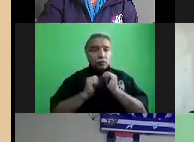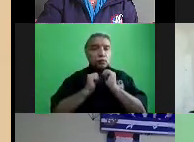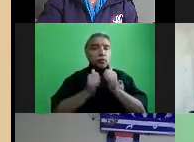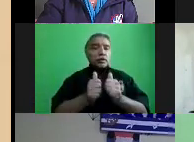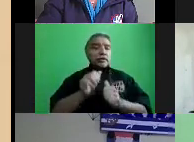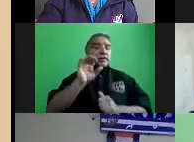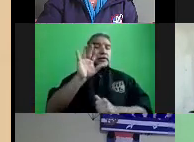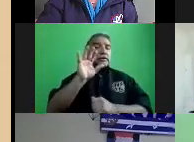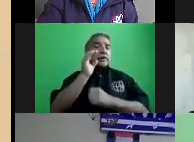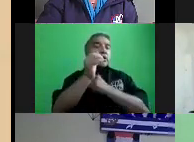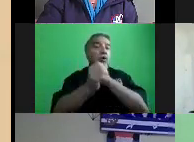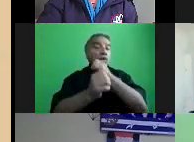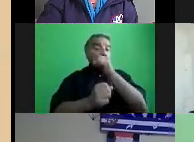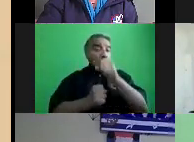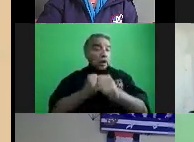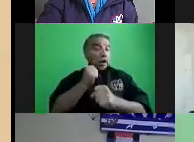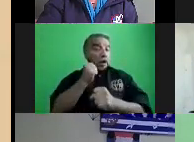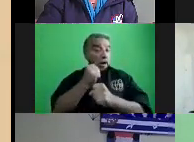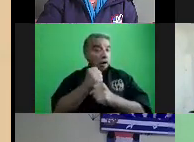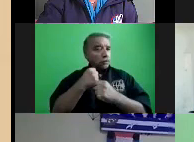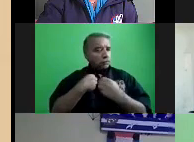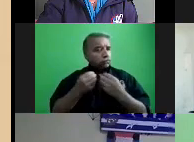1996. Él ingresó en